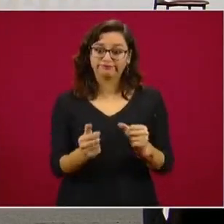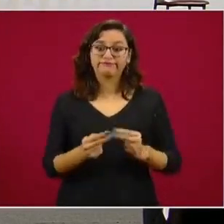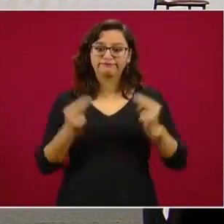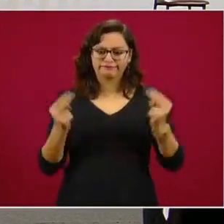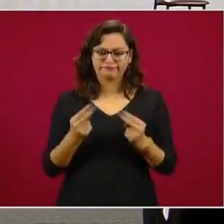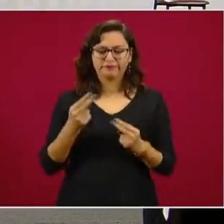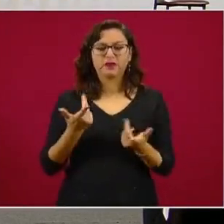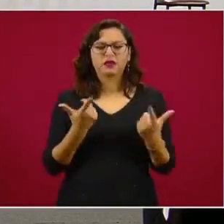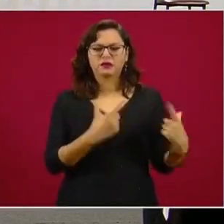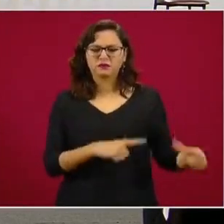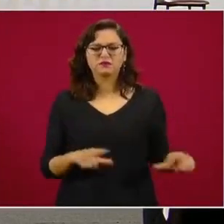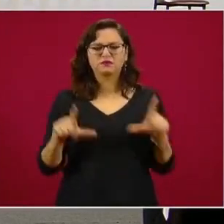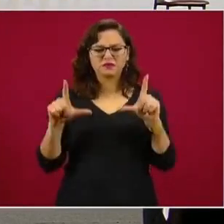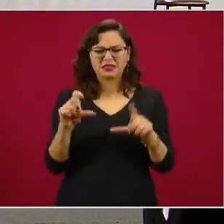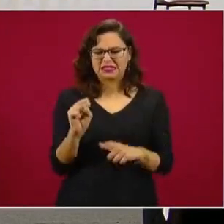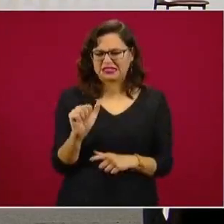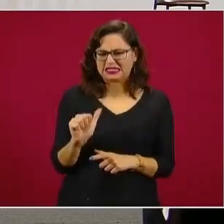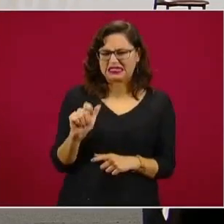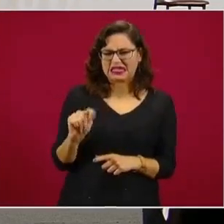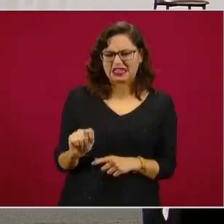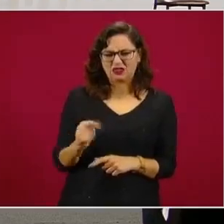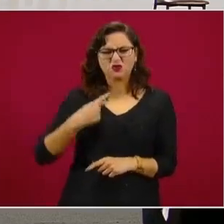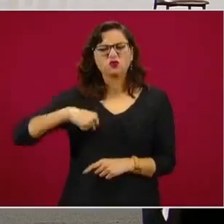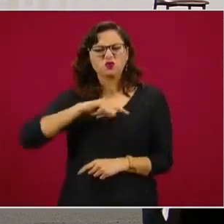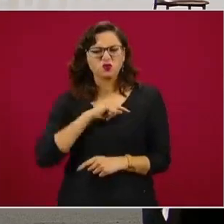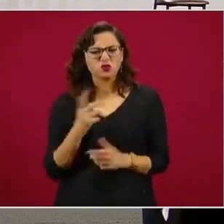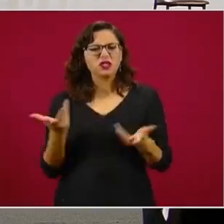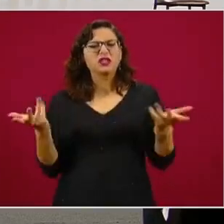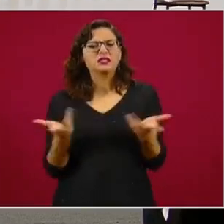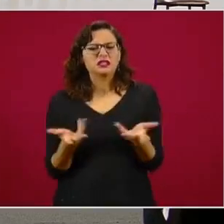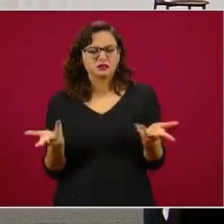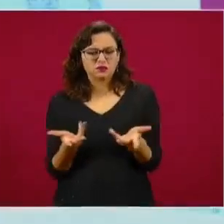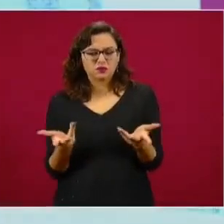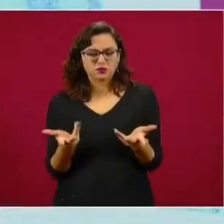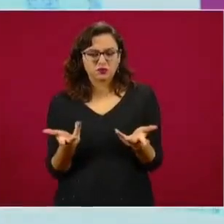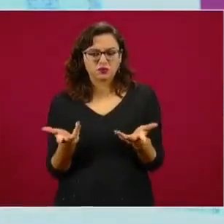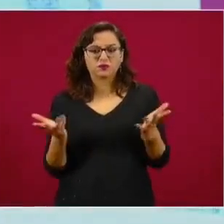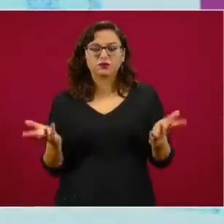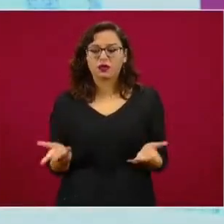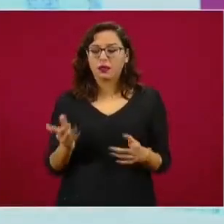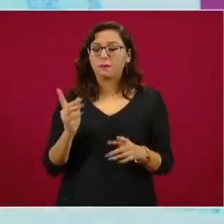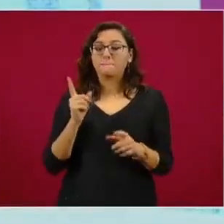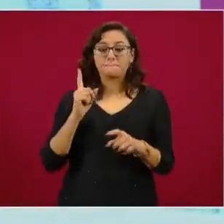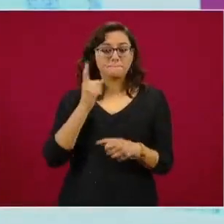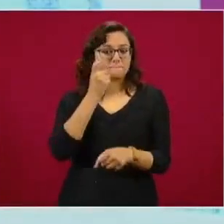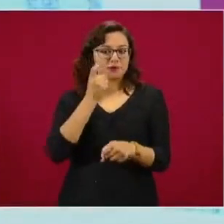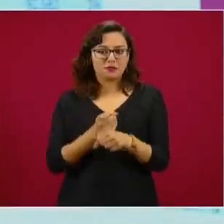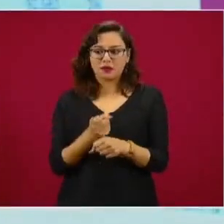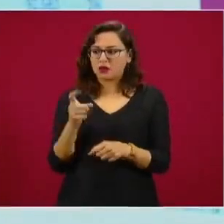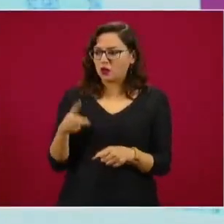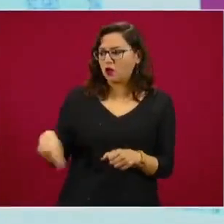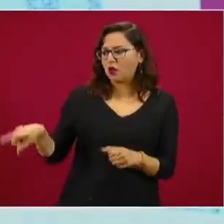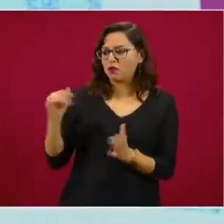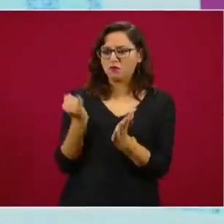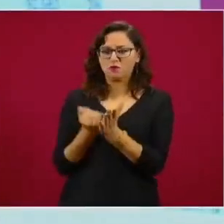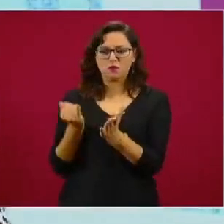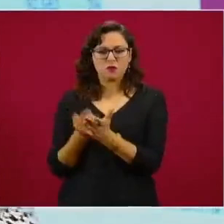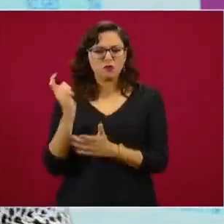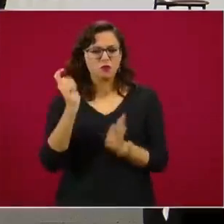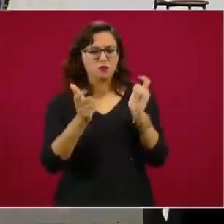¿Qué hicimos en el SAT? Primero identificamos quiénes eran los que contribuían a esta